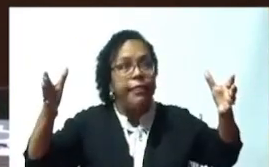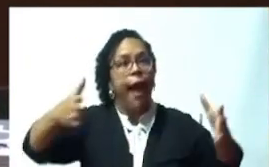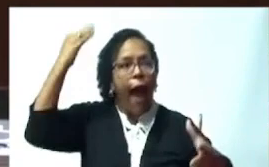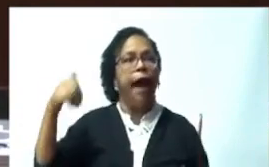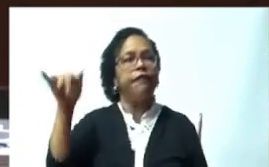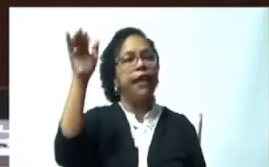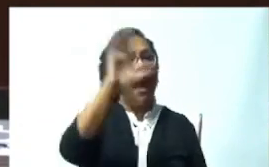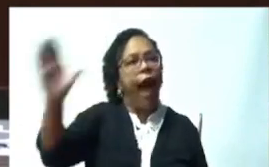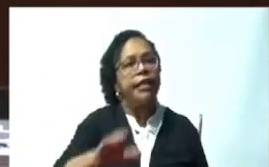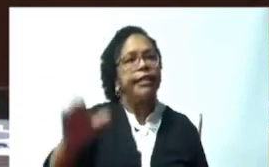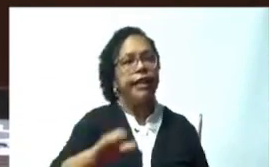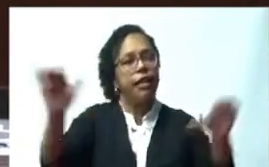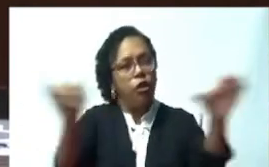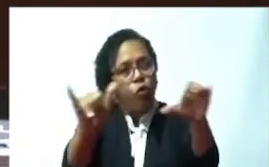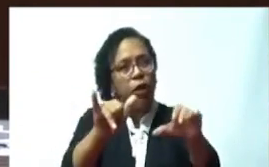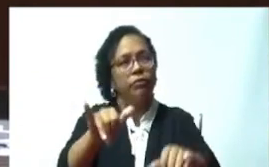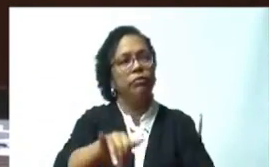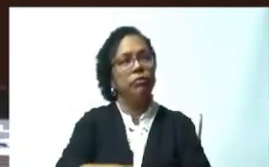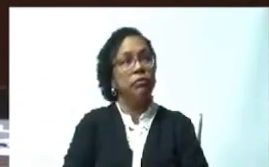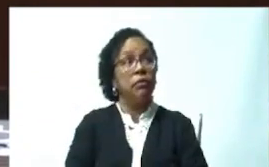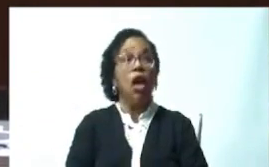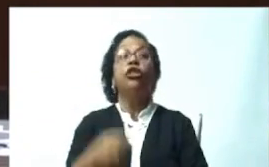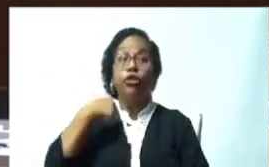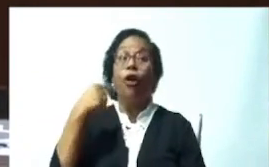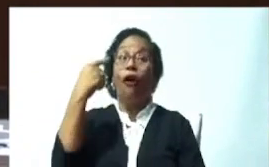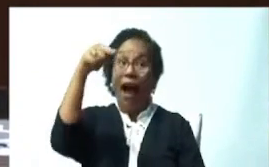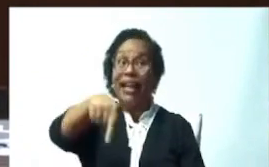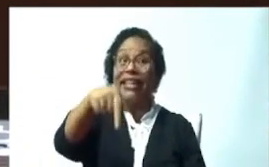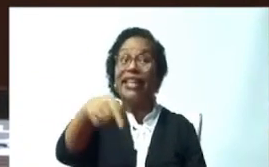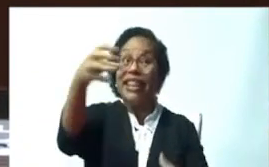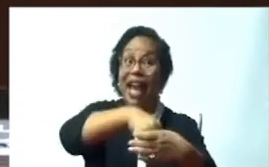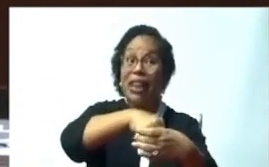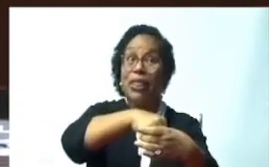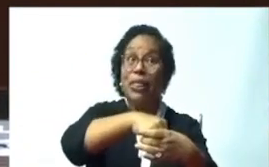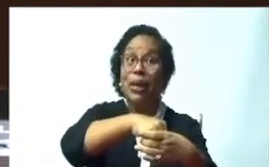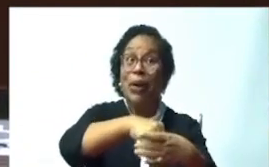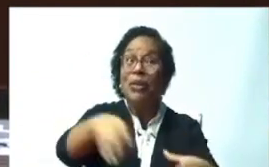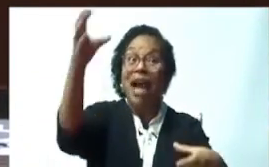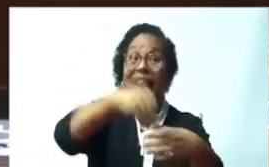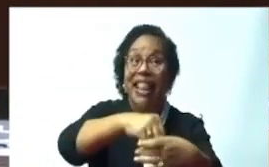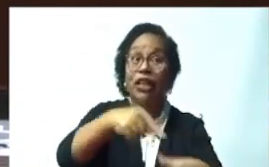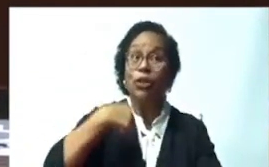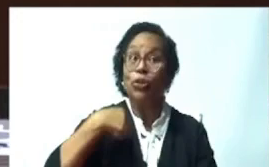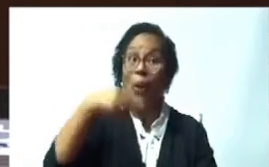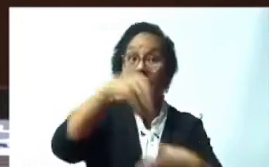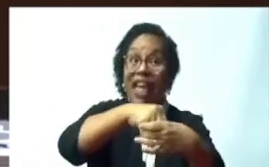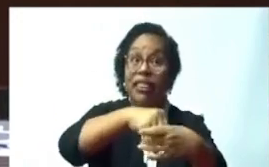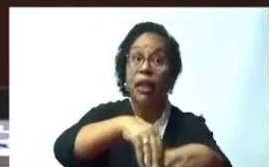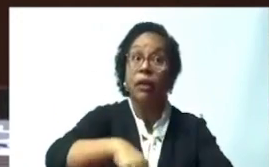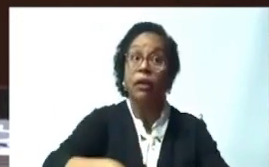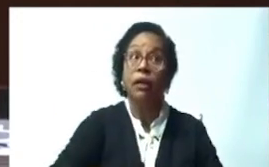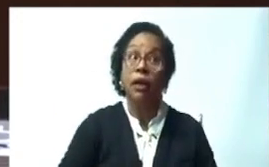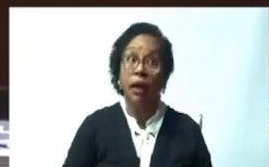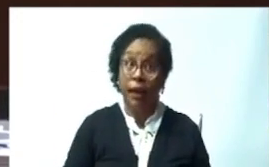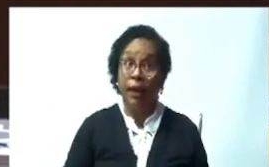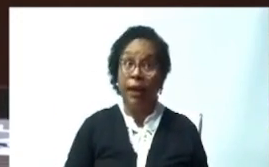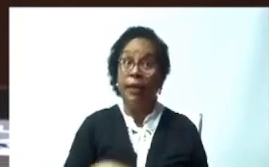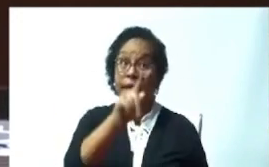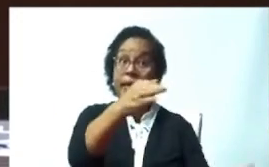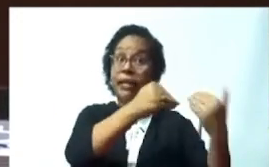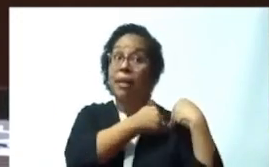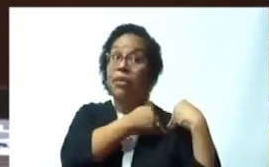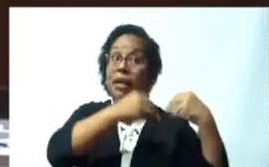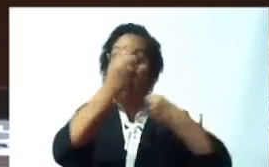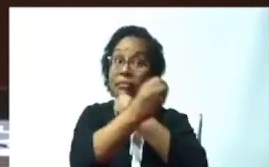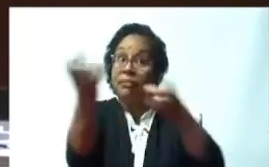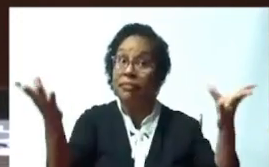aquí. Porque no me lo digan, no me lo cuente que yo lo viví. Para hacer lo mismo que hacían aquí. Y como dijo el vocero de la bancada